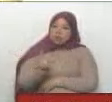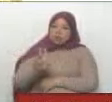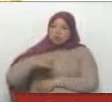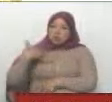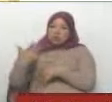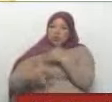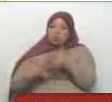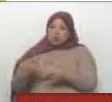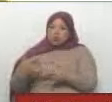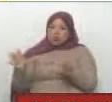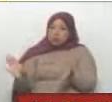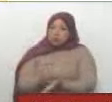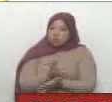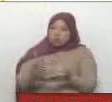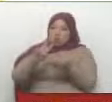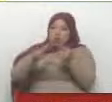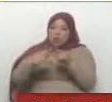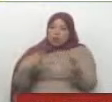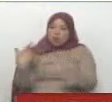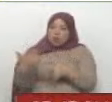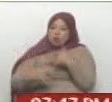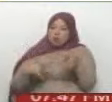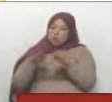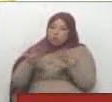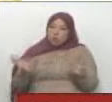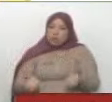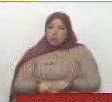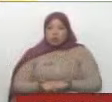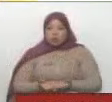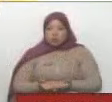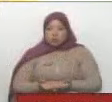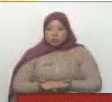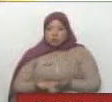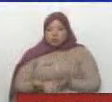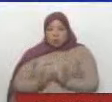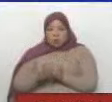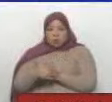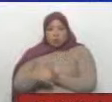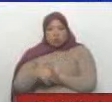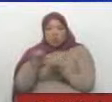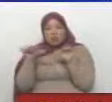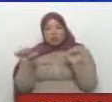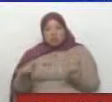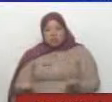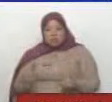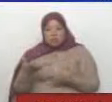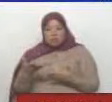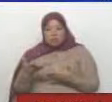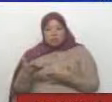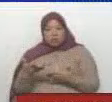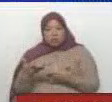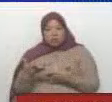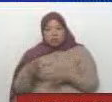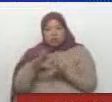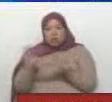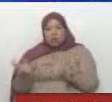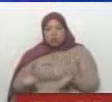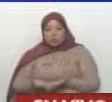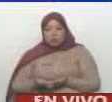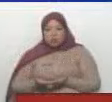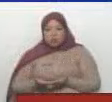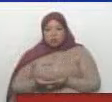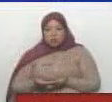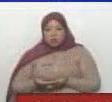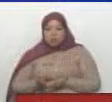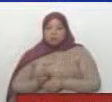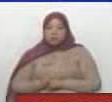puede hacer un concierto por la paz si no lo hacen a nivel mundial? Y eso... Bueno, porque es la complicidad, mira, es el sistema mundo que llaman. Lo